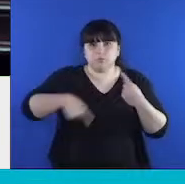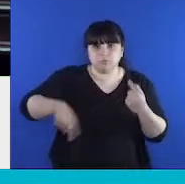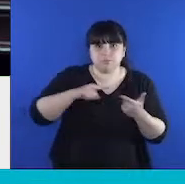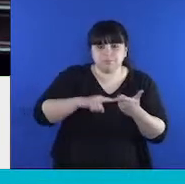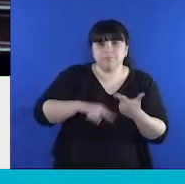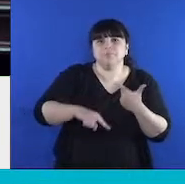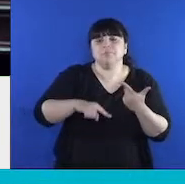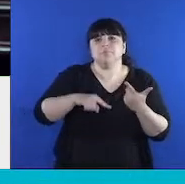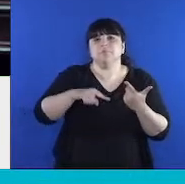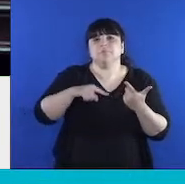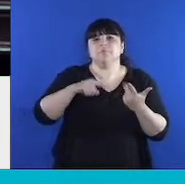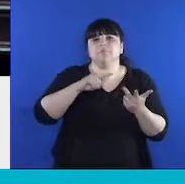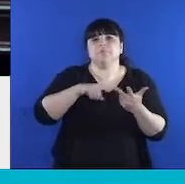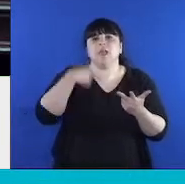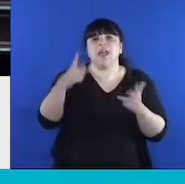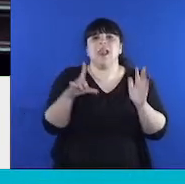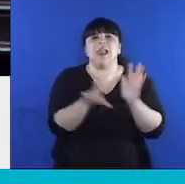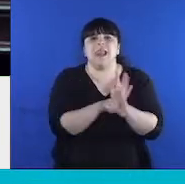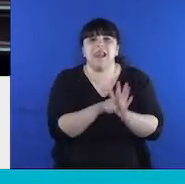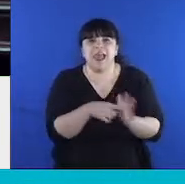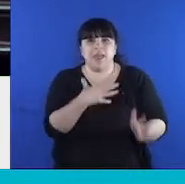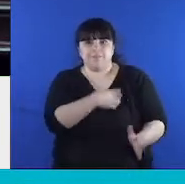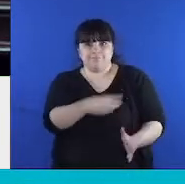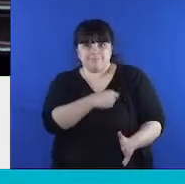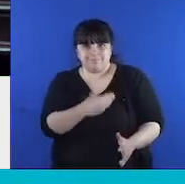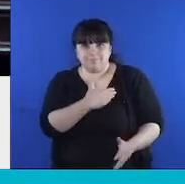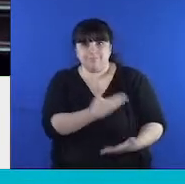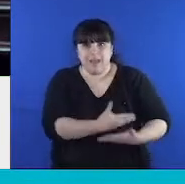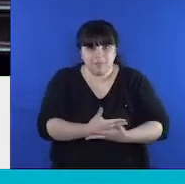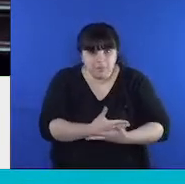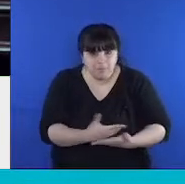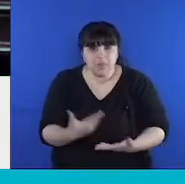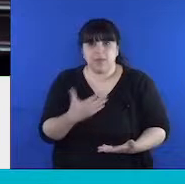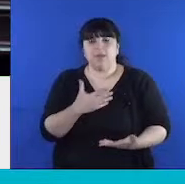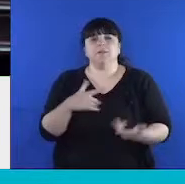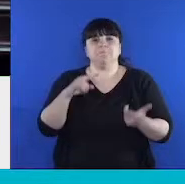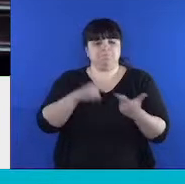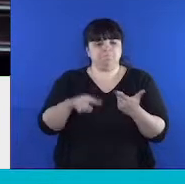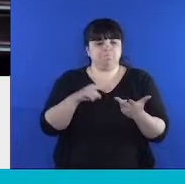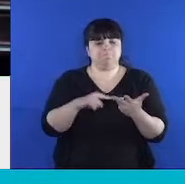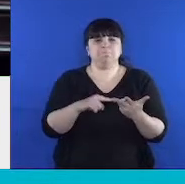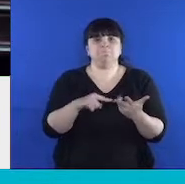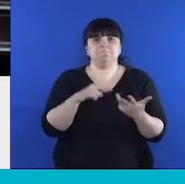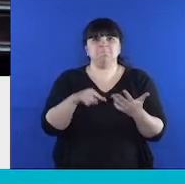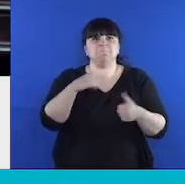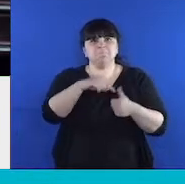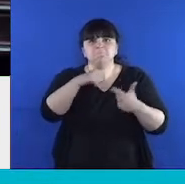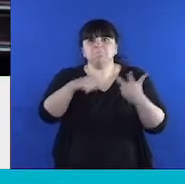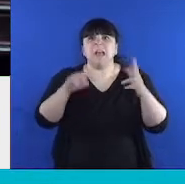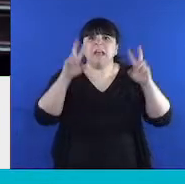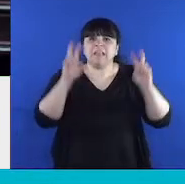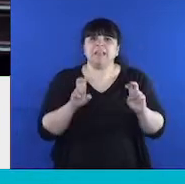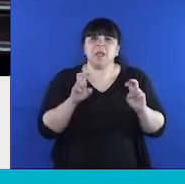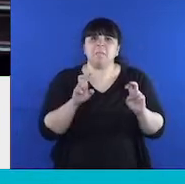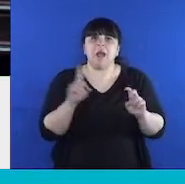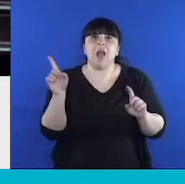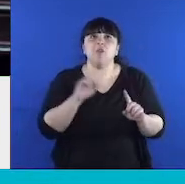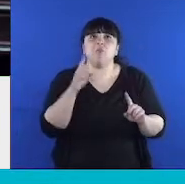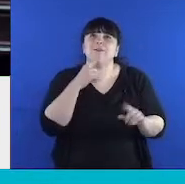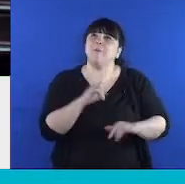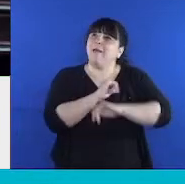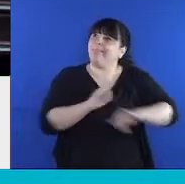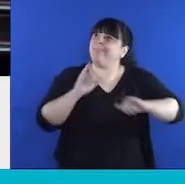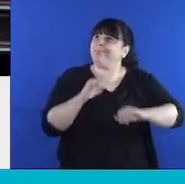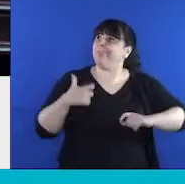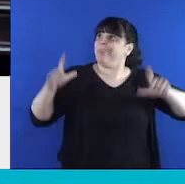lactancia materna. Me parece que son temas que por ahí no son tan marketineros, pero que desde el punto de vista del peso